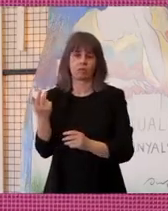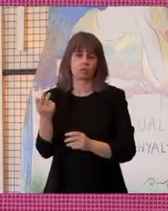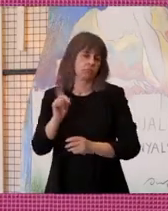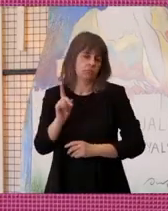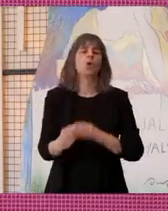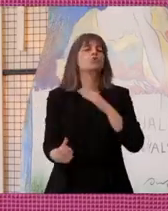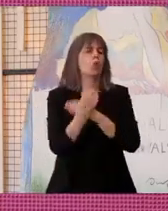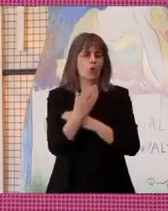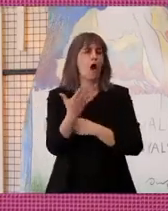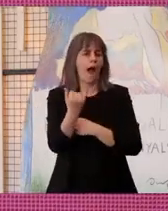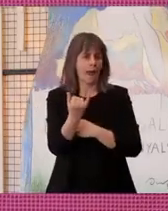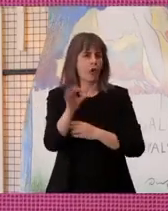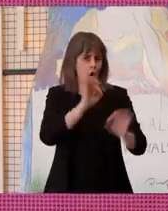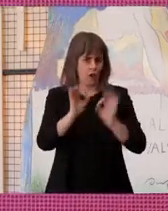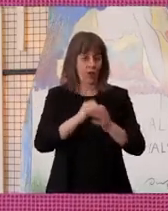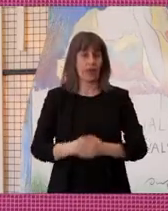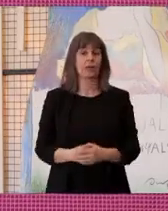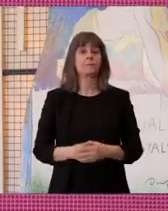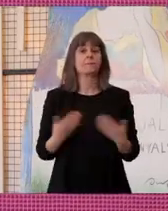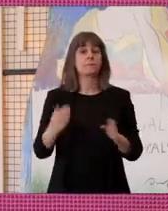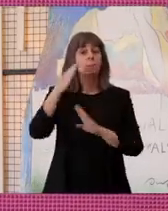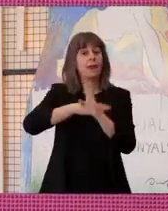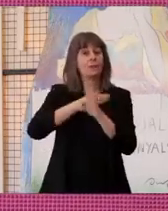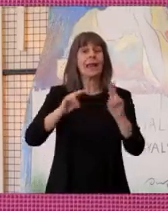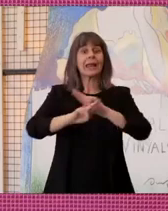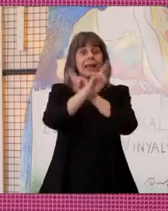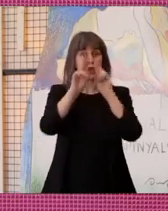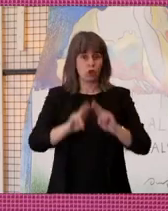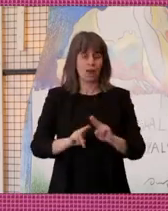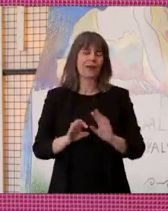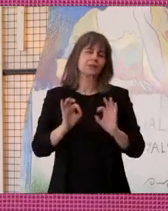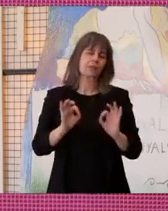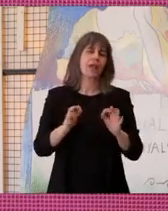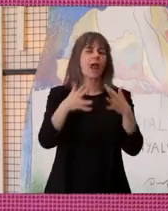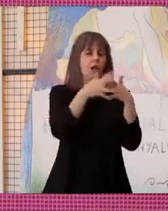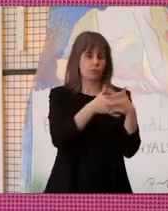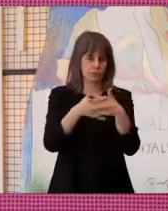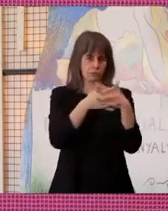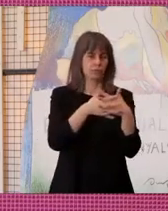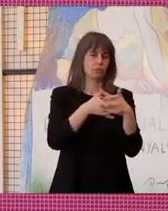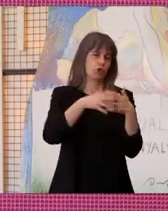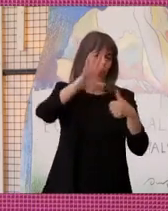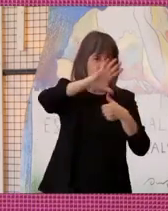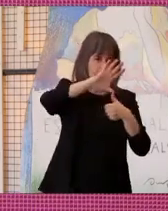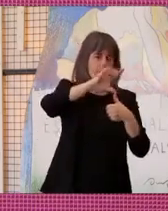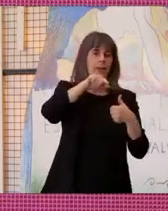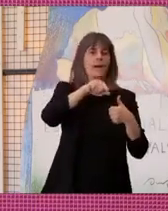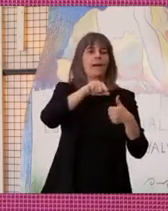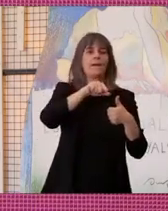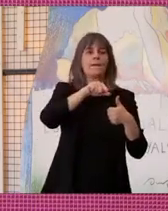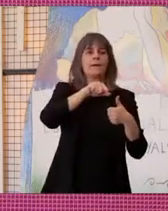una subvenciones organizadas a nivel internacional y sobre todo a nivel norteamericano es muy